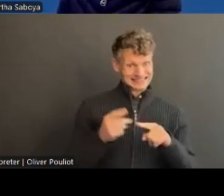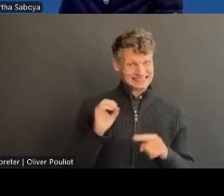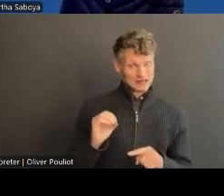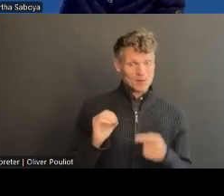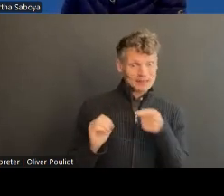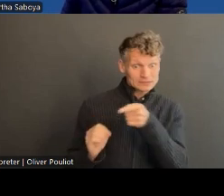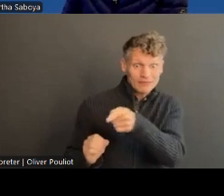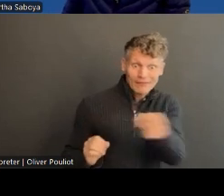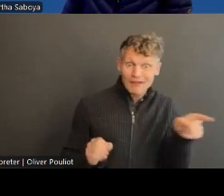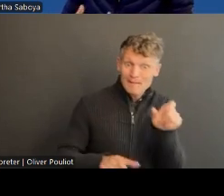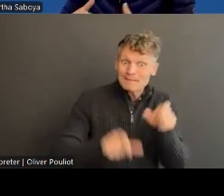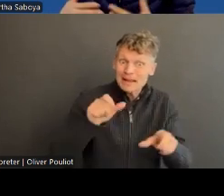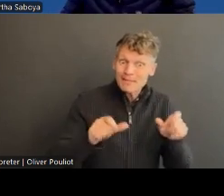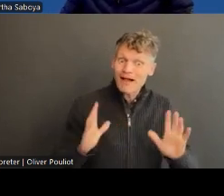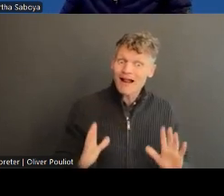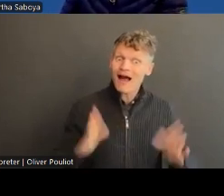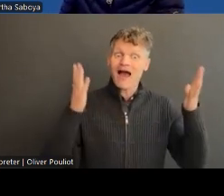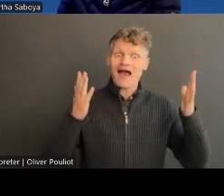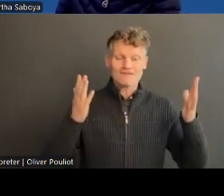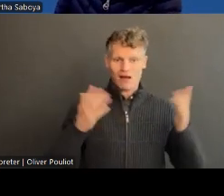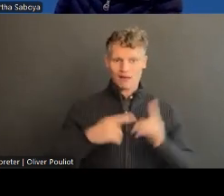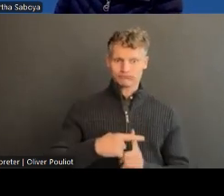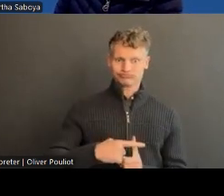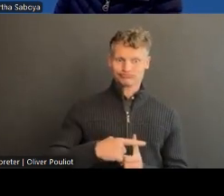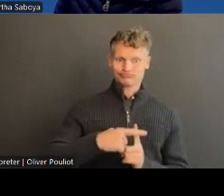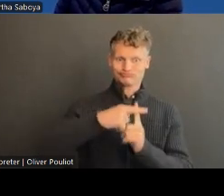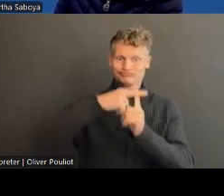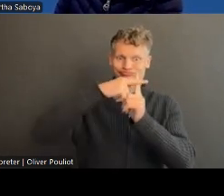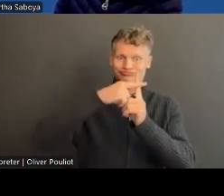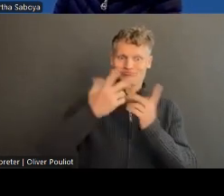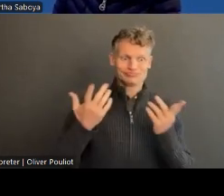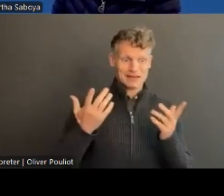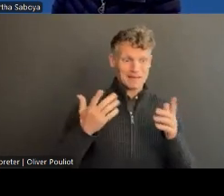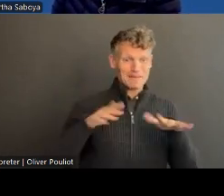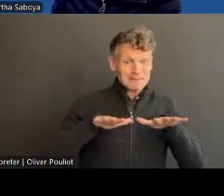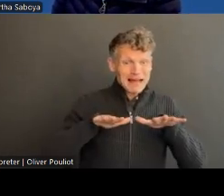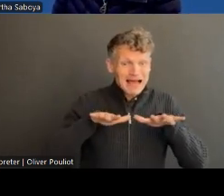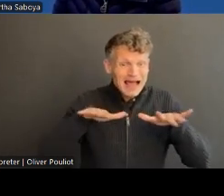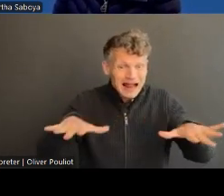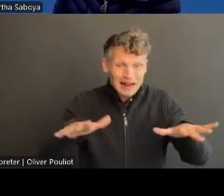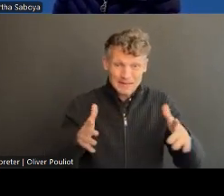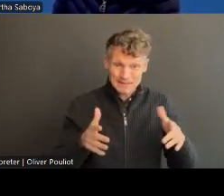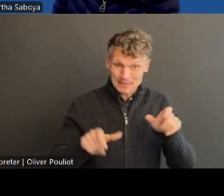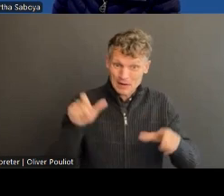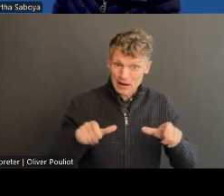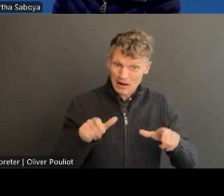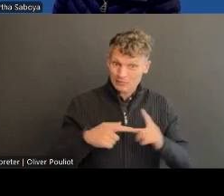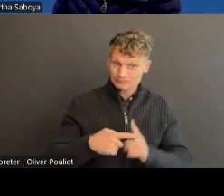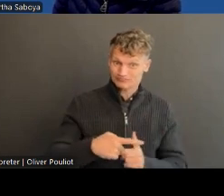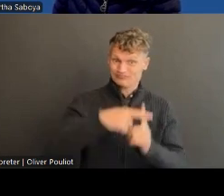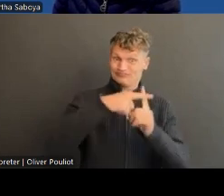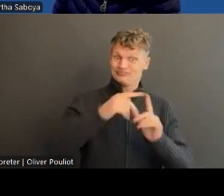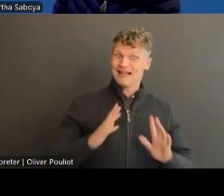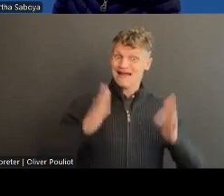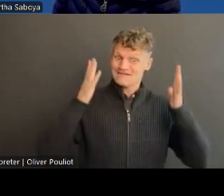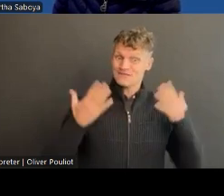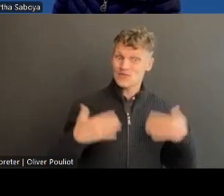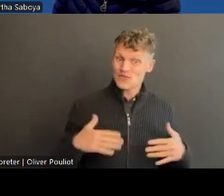en toda la región. Todos sabemos que las enfermedades y los padecimientos transmisibles